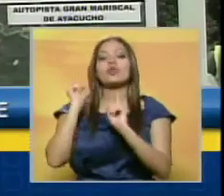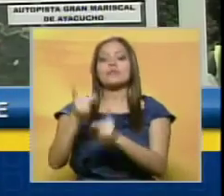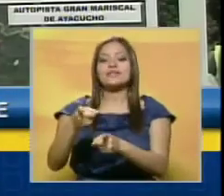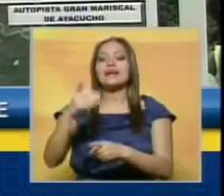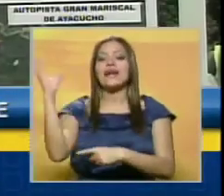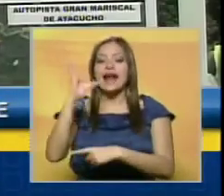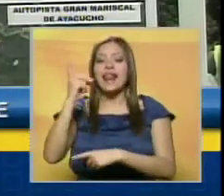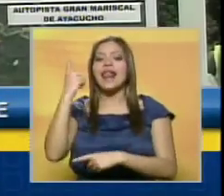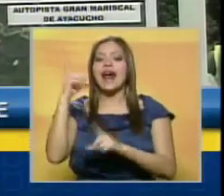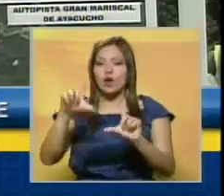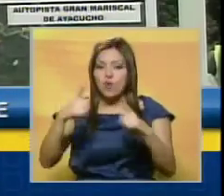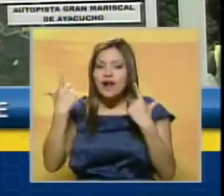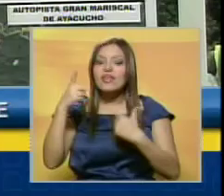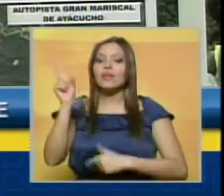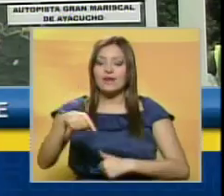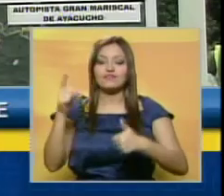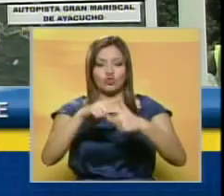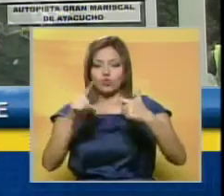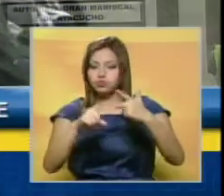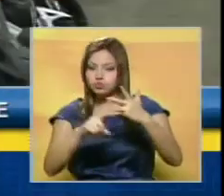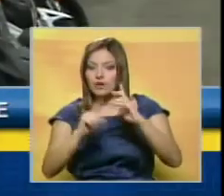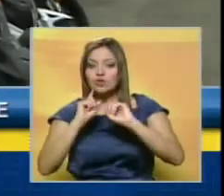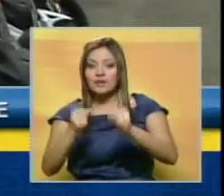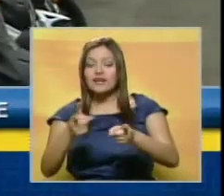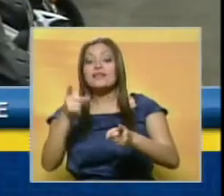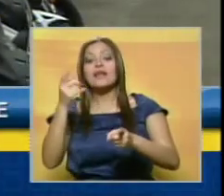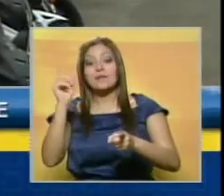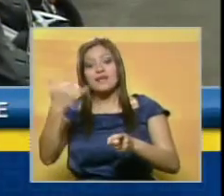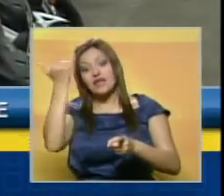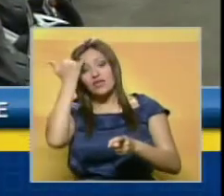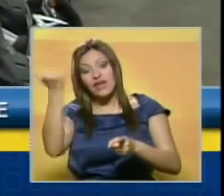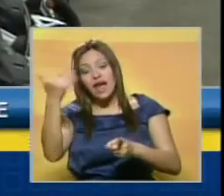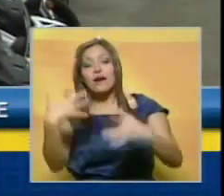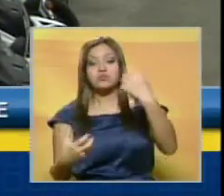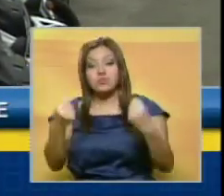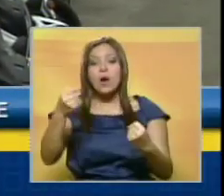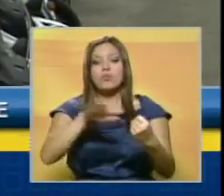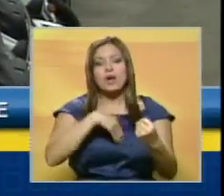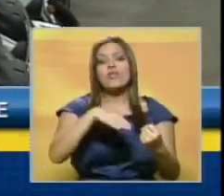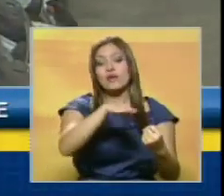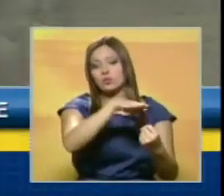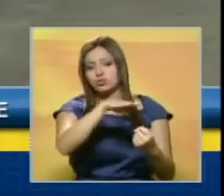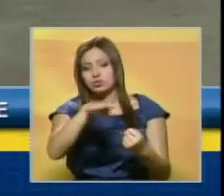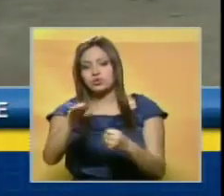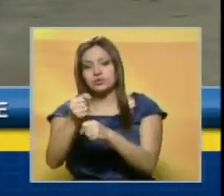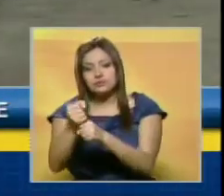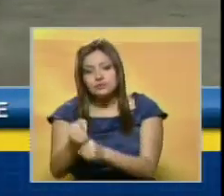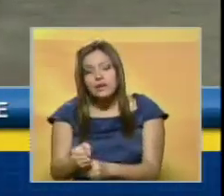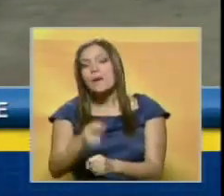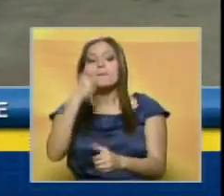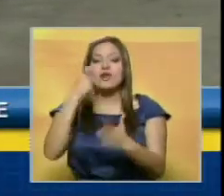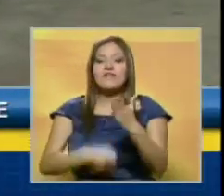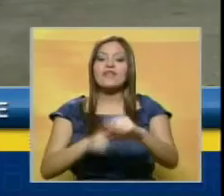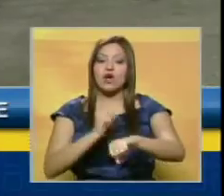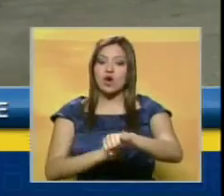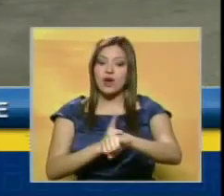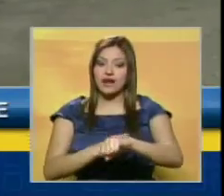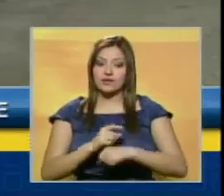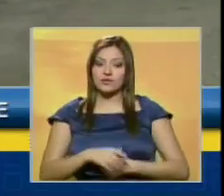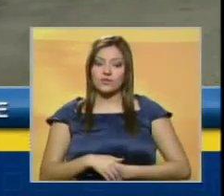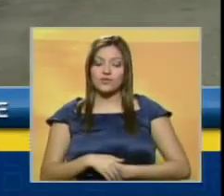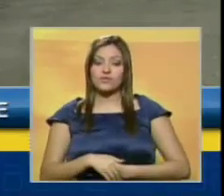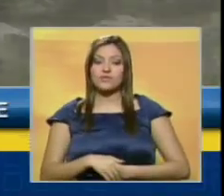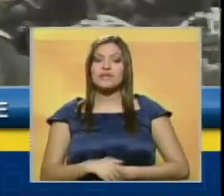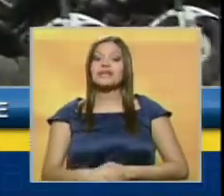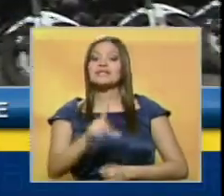y Caracas-La Guaira. En estas vías se habilitarán áreas para que los vehículos pesados puedan estacionar mientras dura la restricción de circulación.